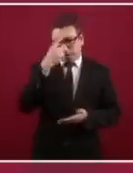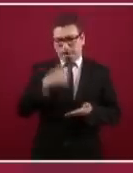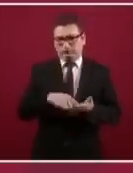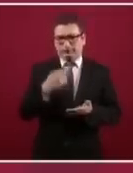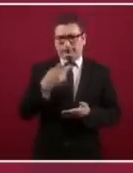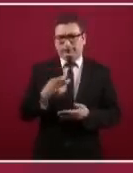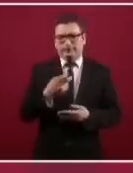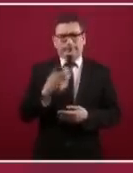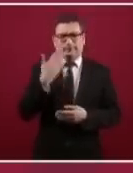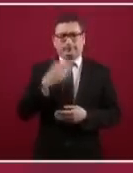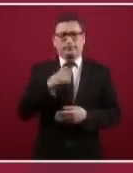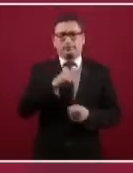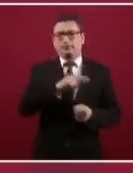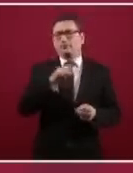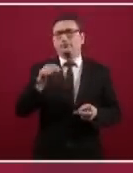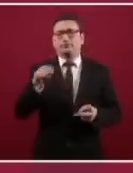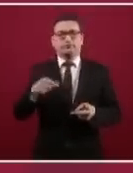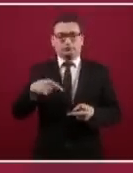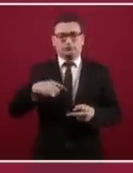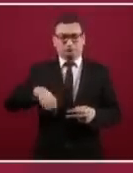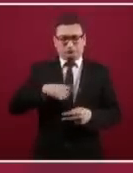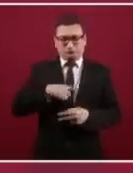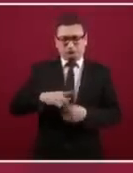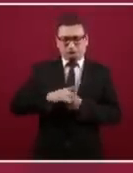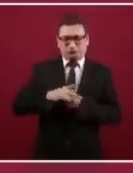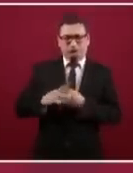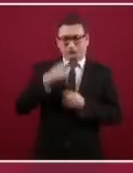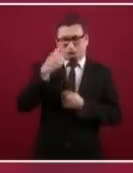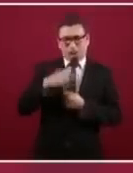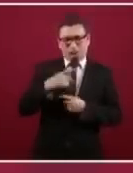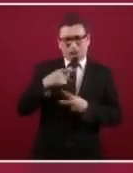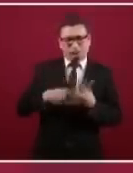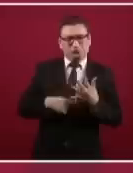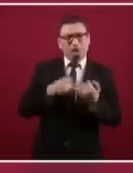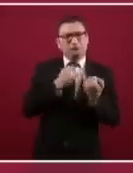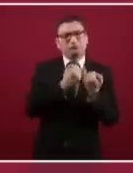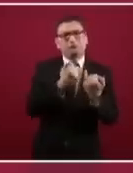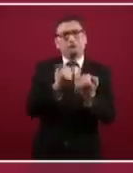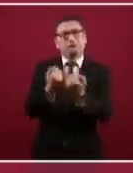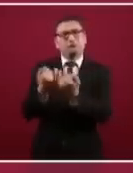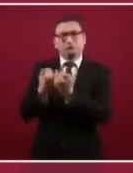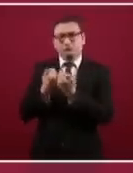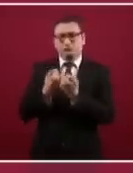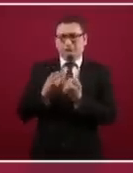son más las coincidencias que las diferencias,